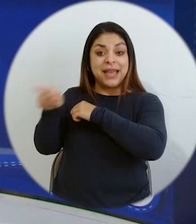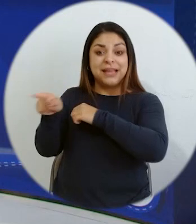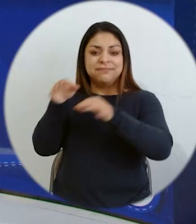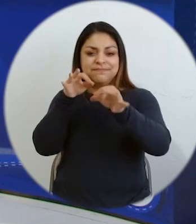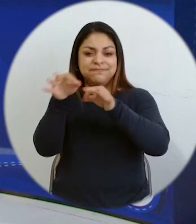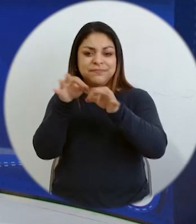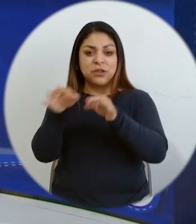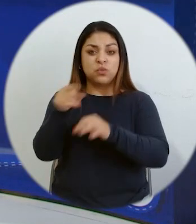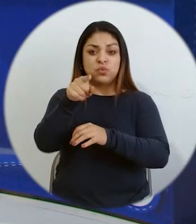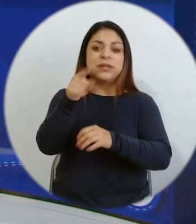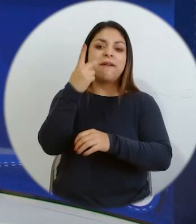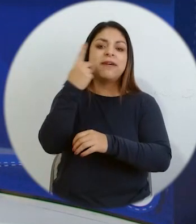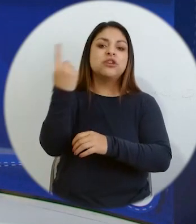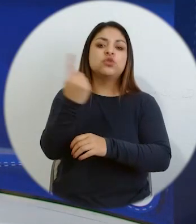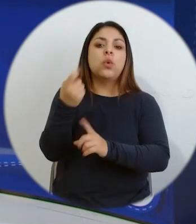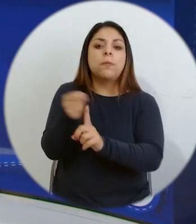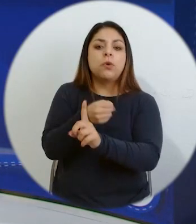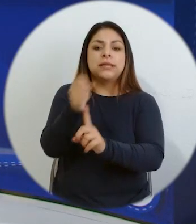la que está